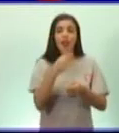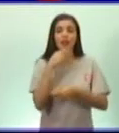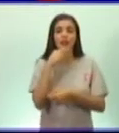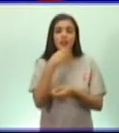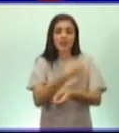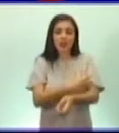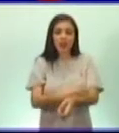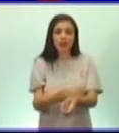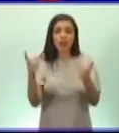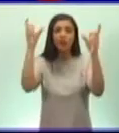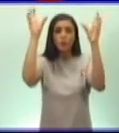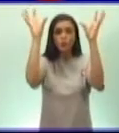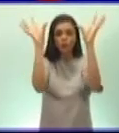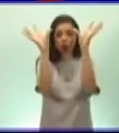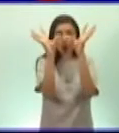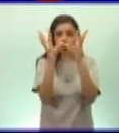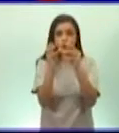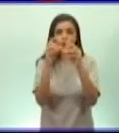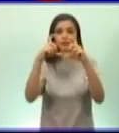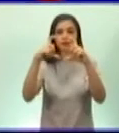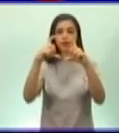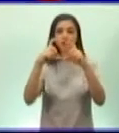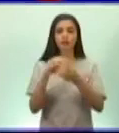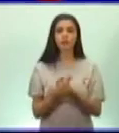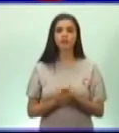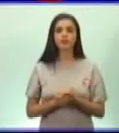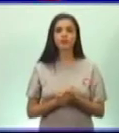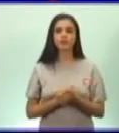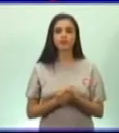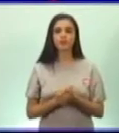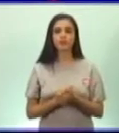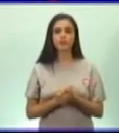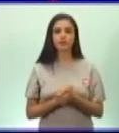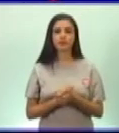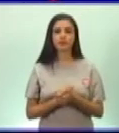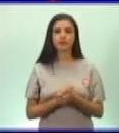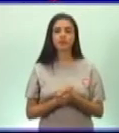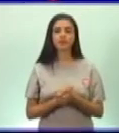a convertir la afirmación falsa en verdadera.